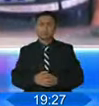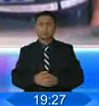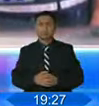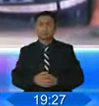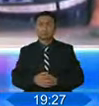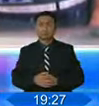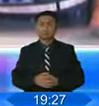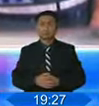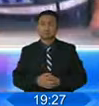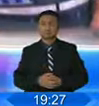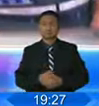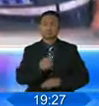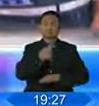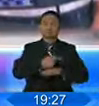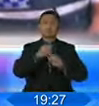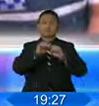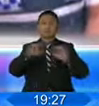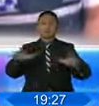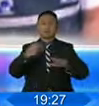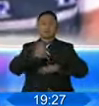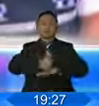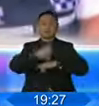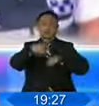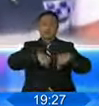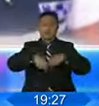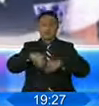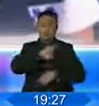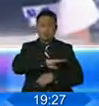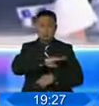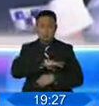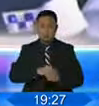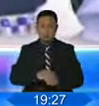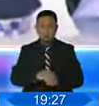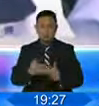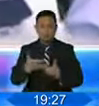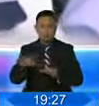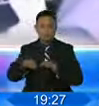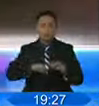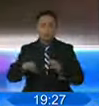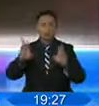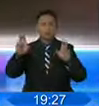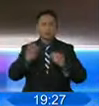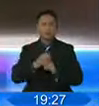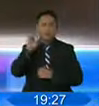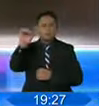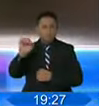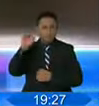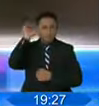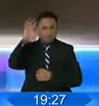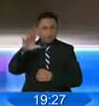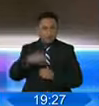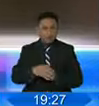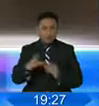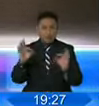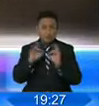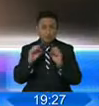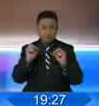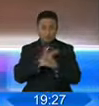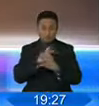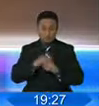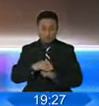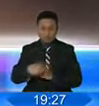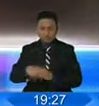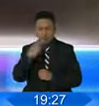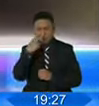En rueda de prensa, el gerente general de la Autoridad de Tránsito Municipal hizo una aclaración sobre un video difundido en redes sociales, donde